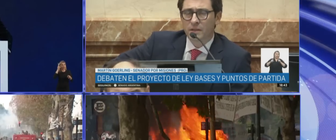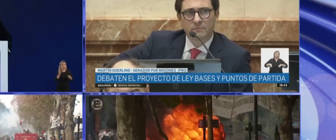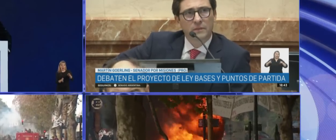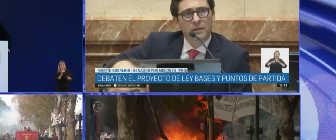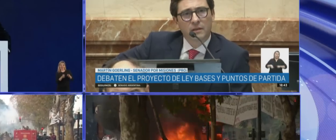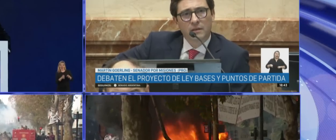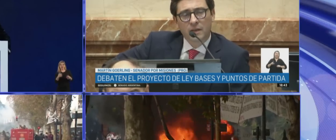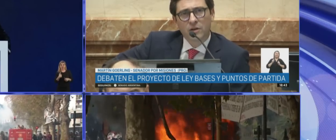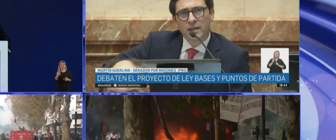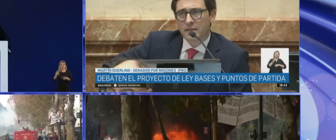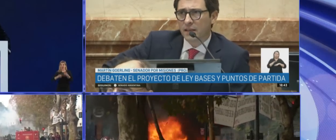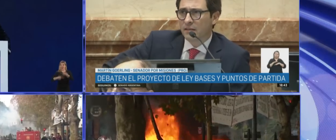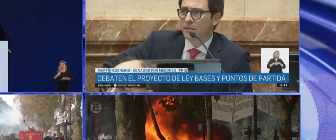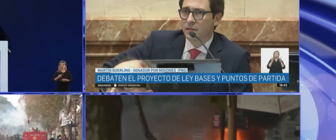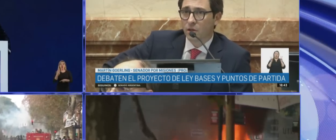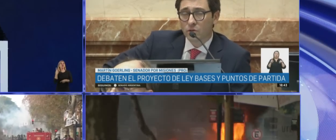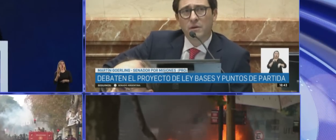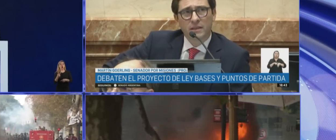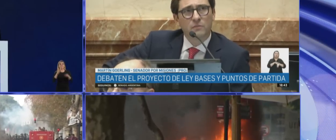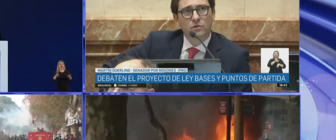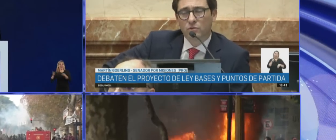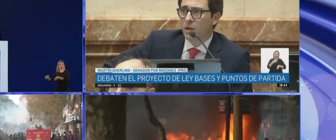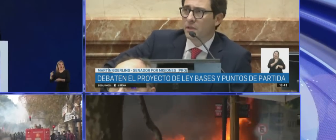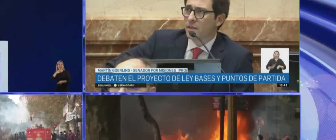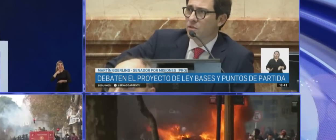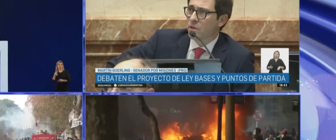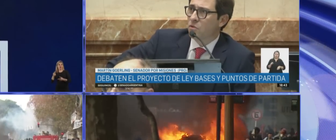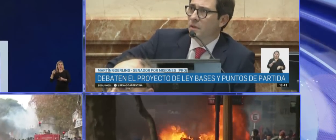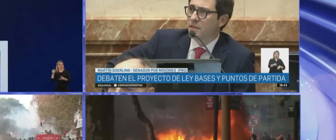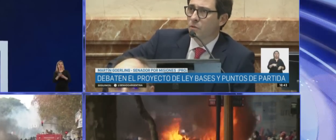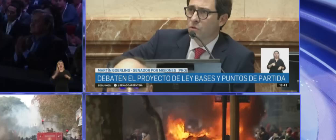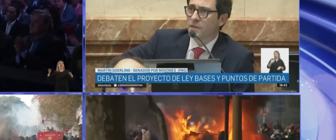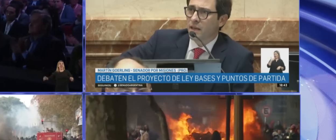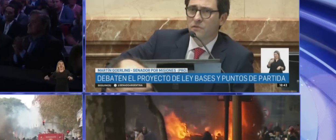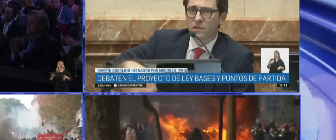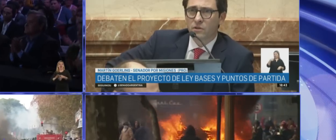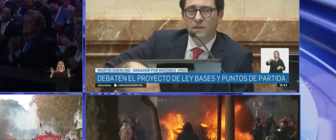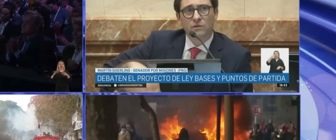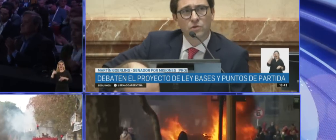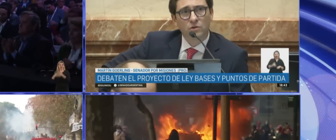modo que lo estamos haciendo, tengamos 2 mandatos y empezar la era liberal.